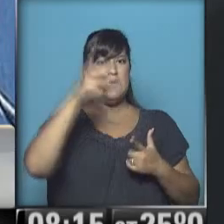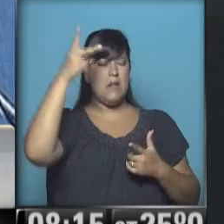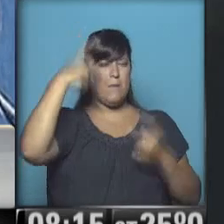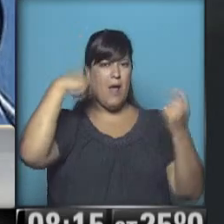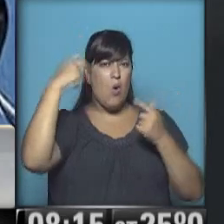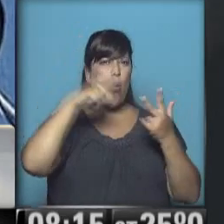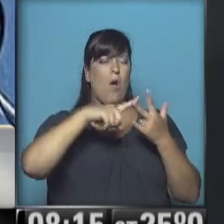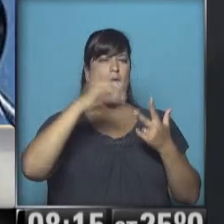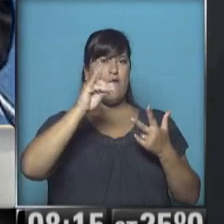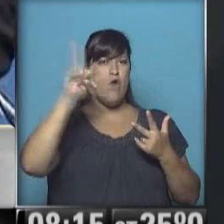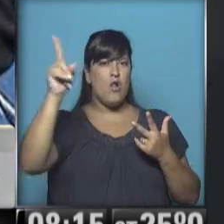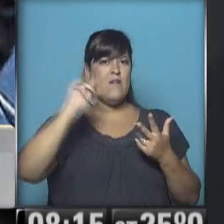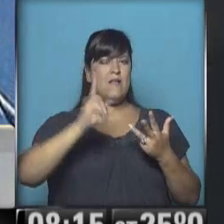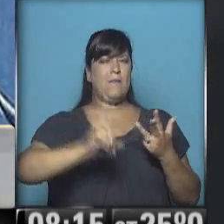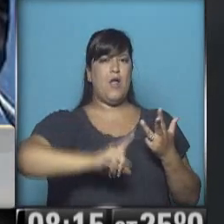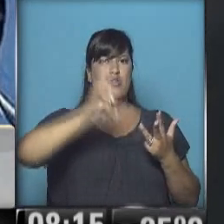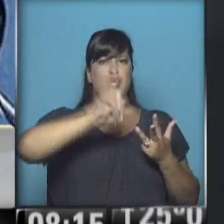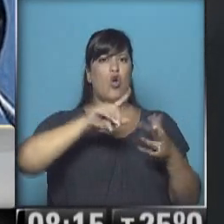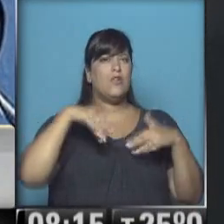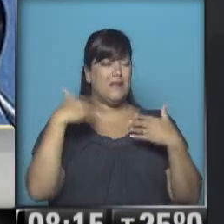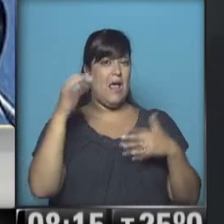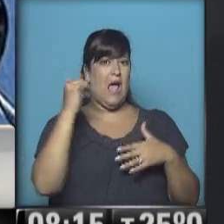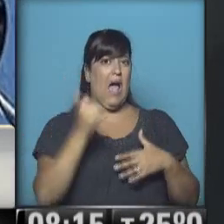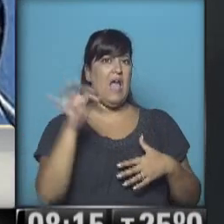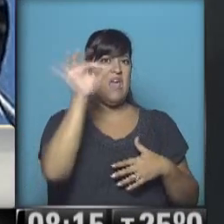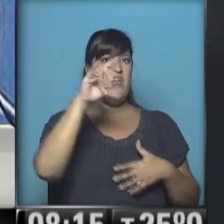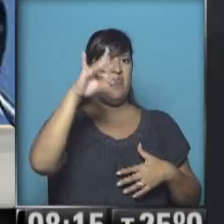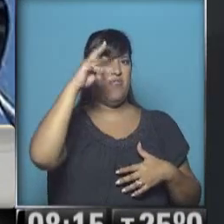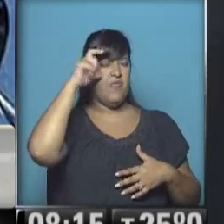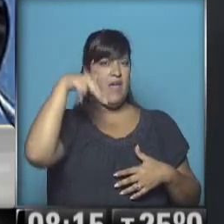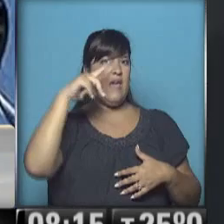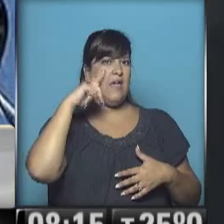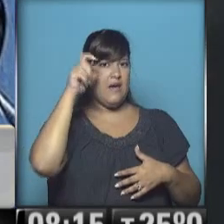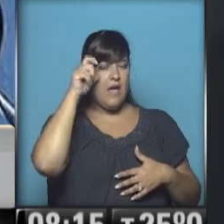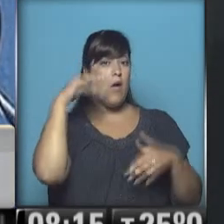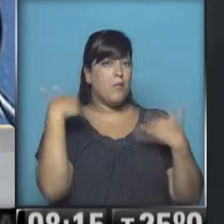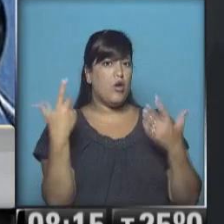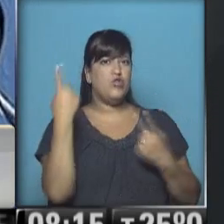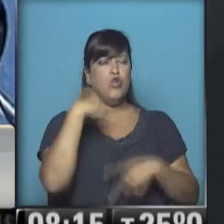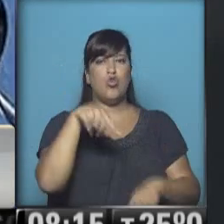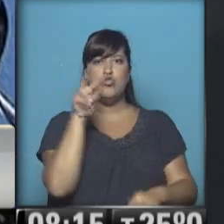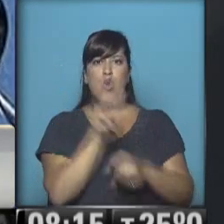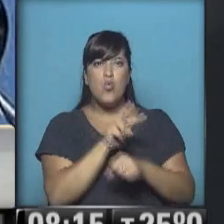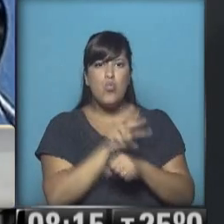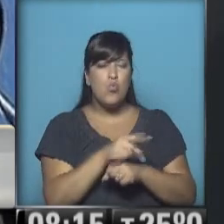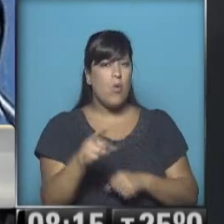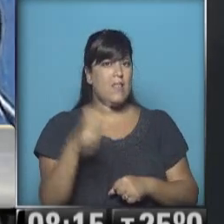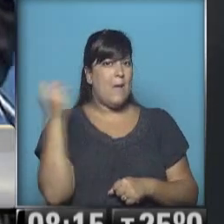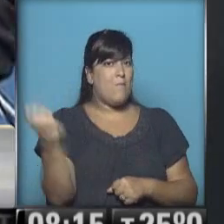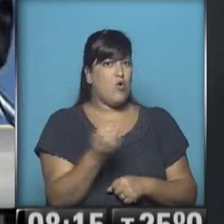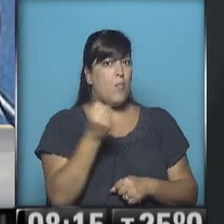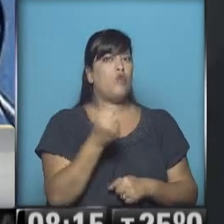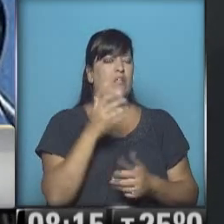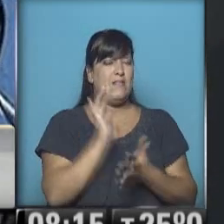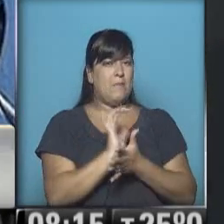Bolivia, norte de nuestro país, de manera que independientemente de los mecanismos de prevención que se realizan para